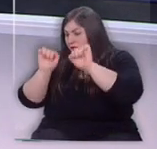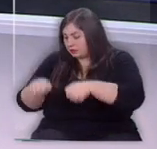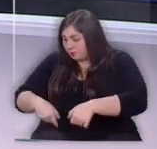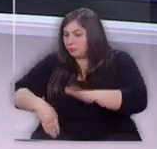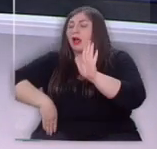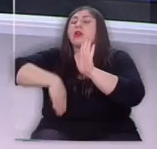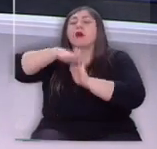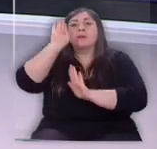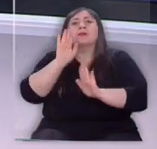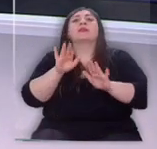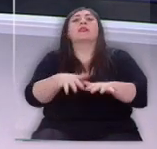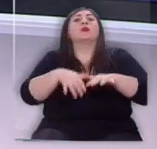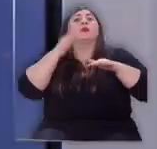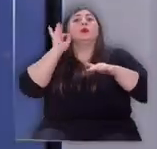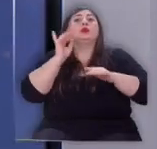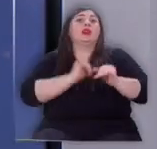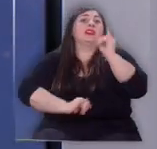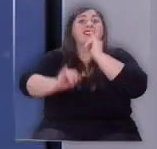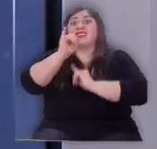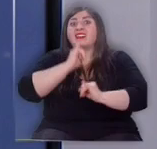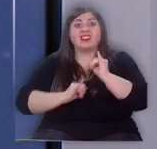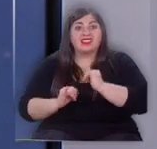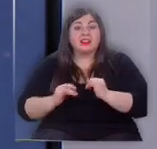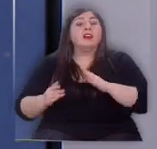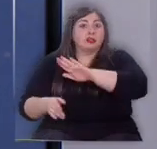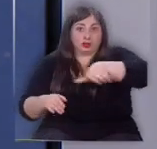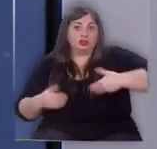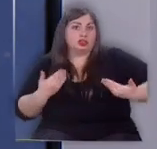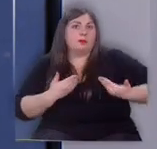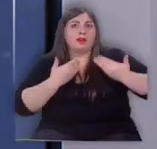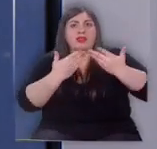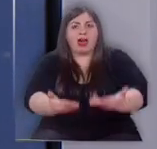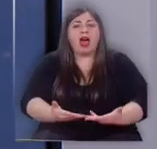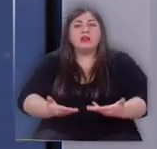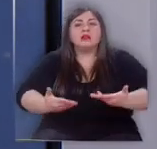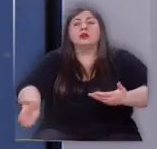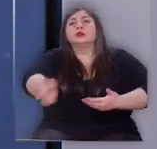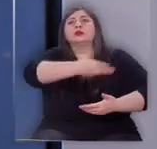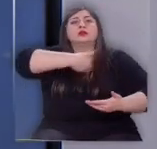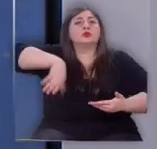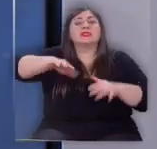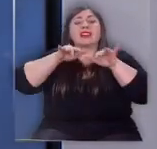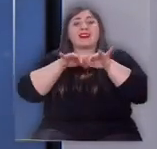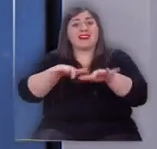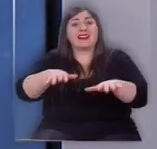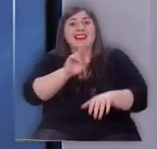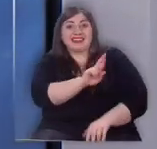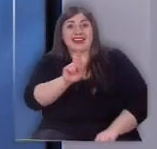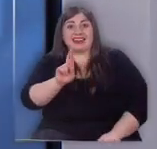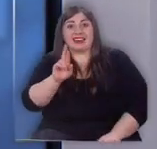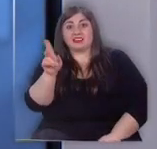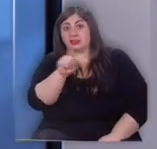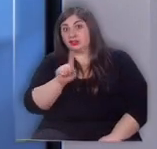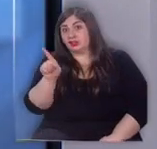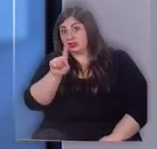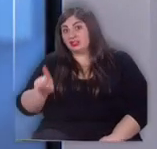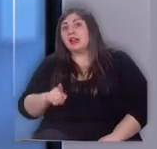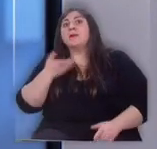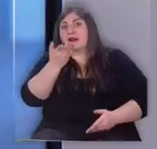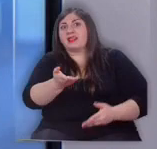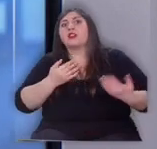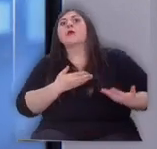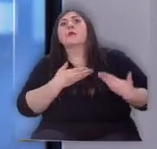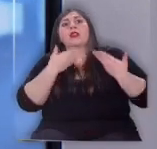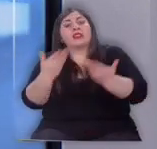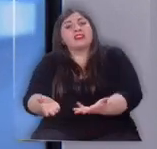en cultos, pero a través de online. Nosotros hemos ofrecido nuestras redes sociales para que ellos transmitan